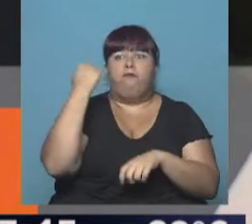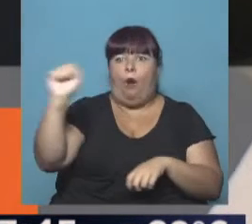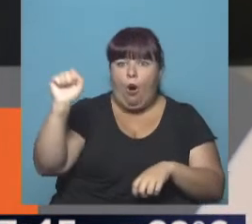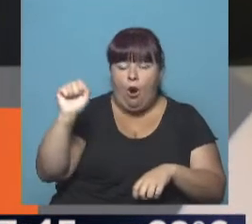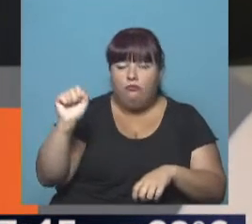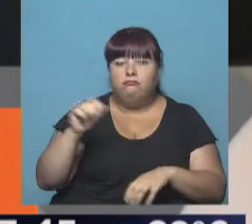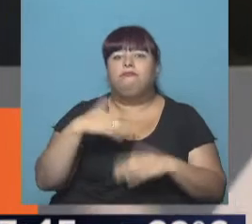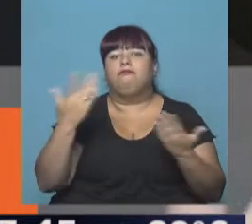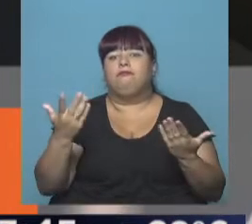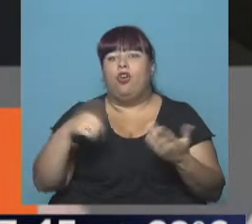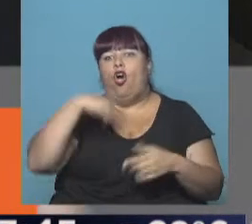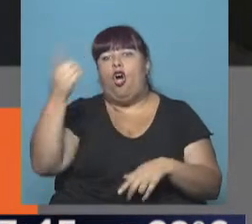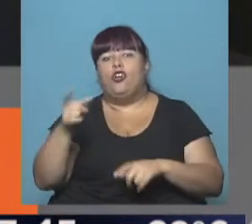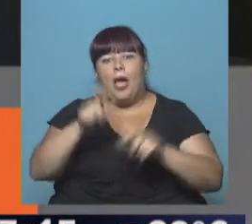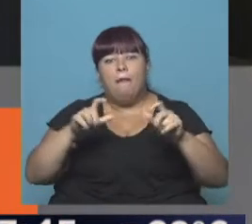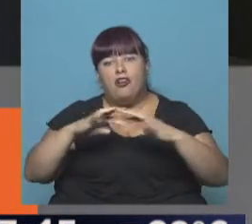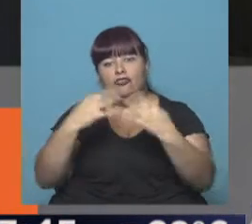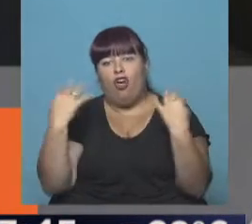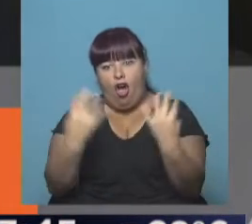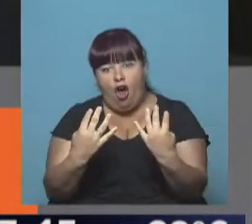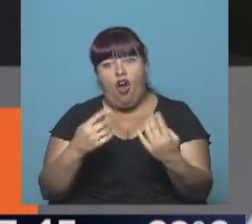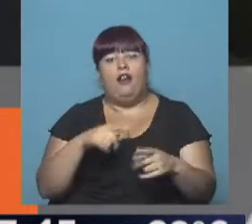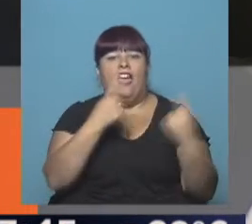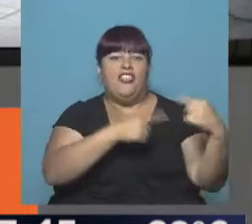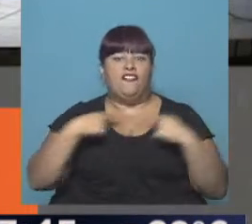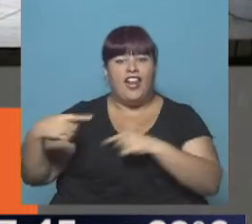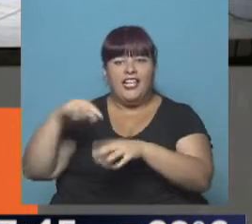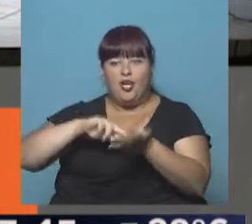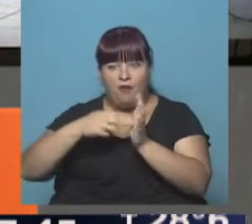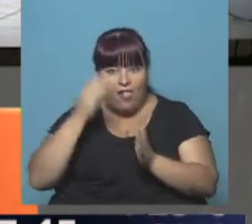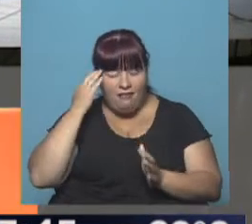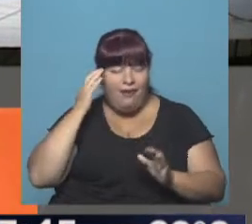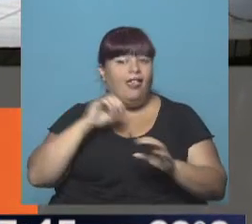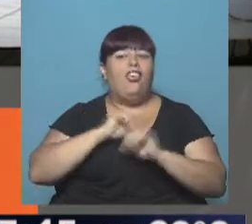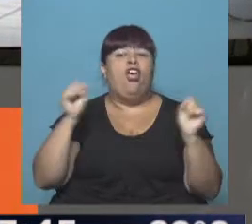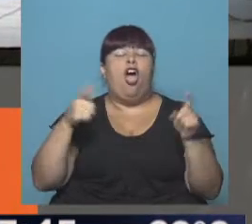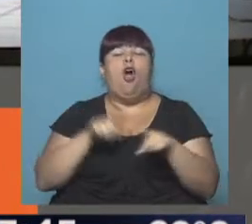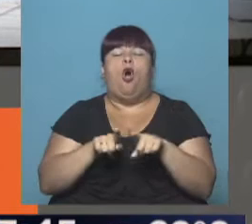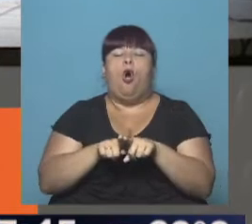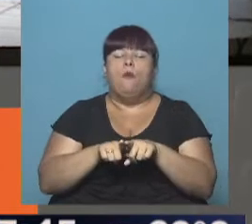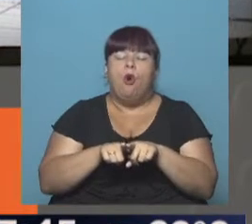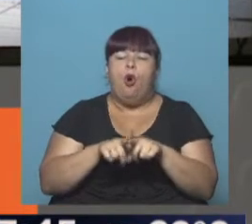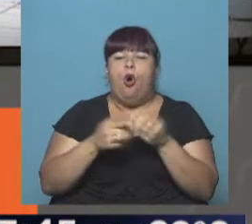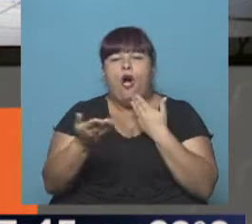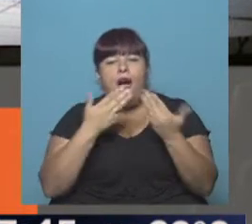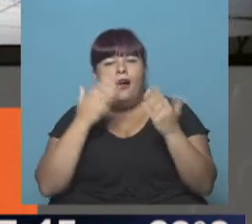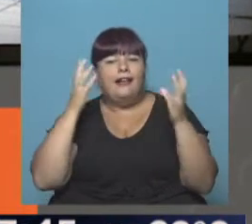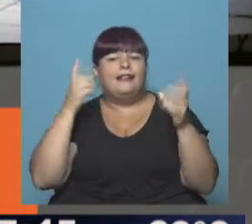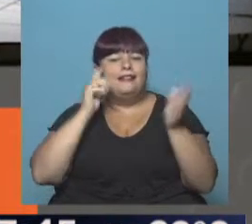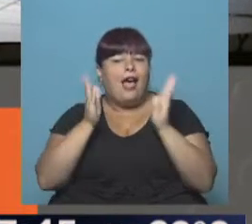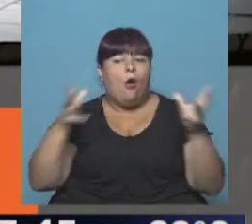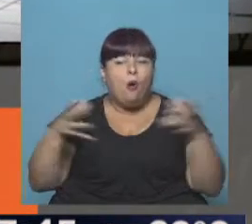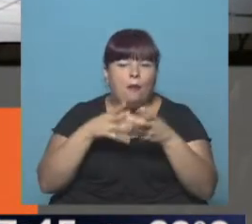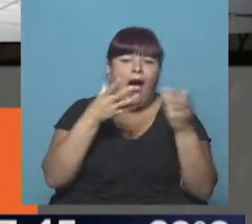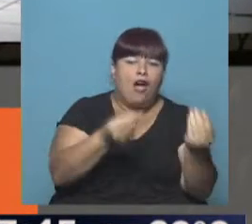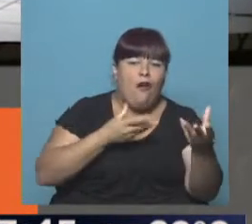llega y que va a haber otros pacientes que tienen distintos trastornos y de golpe empiezan a hacer una especie de terapia grupal para